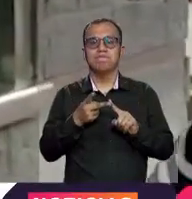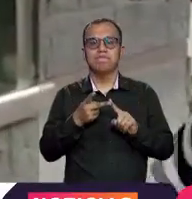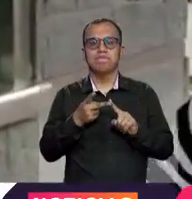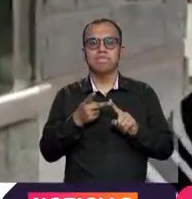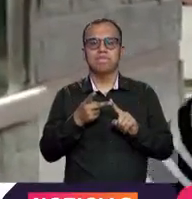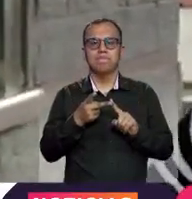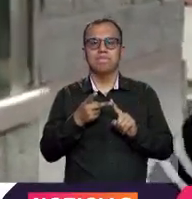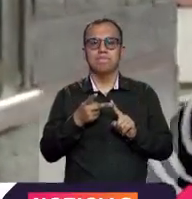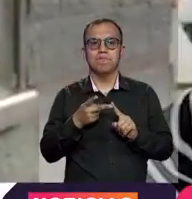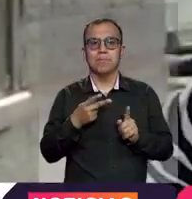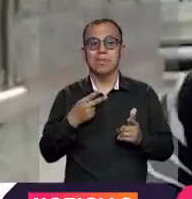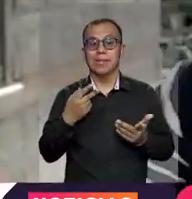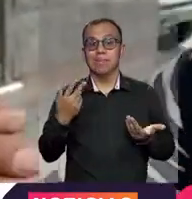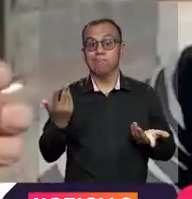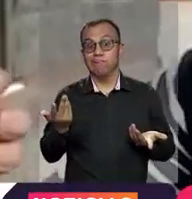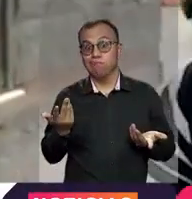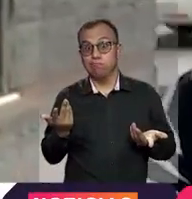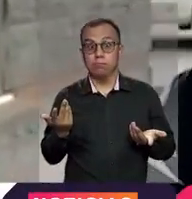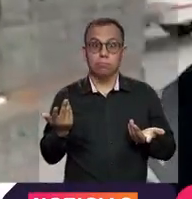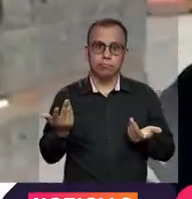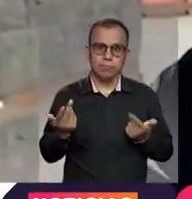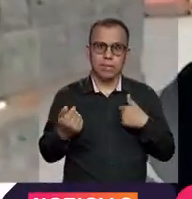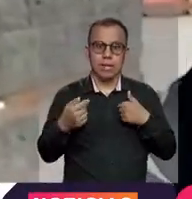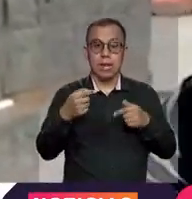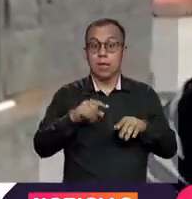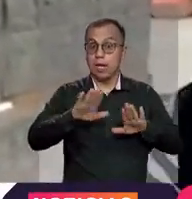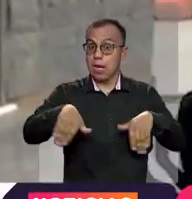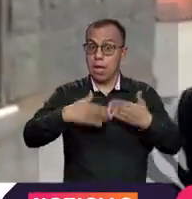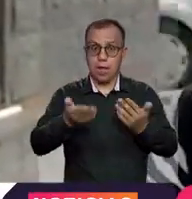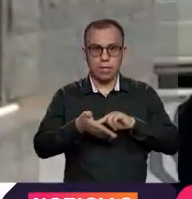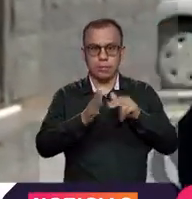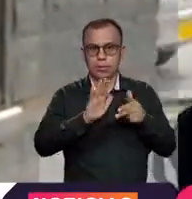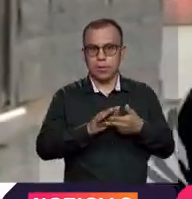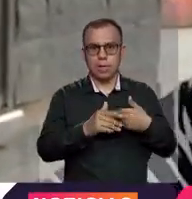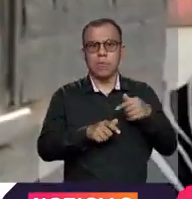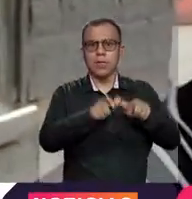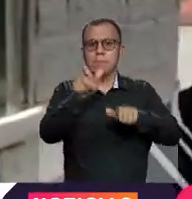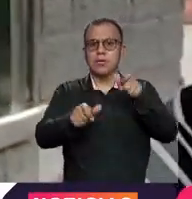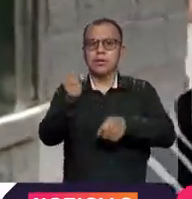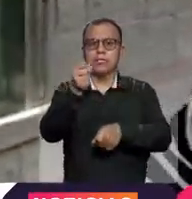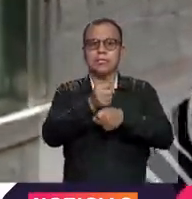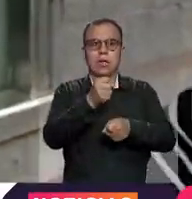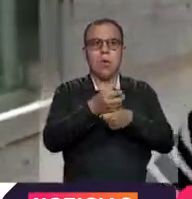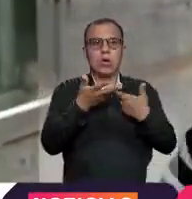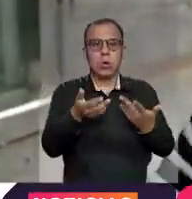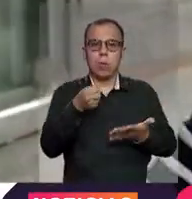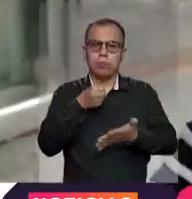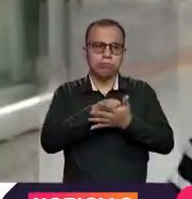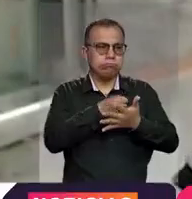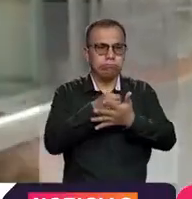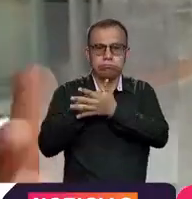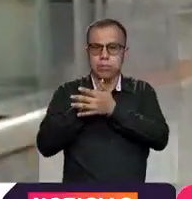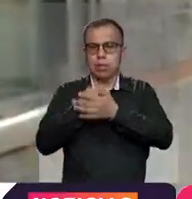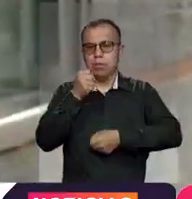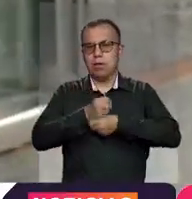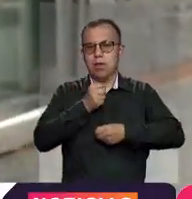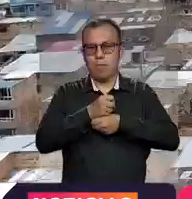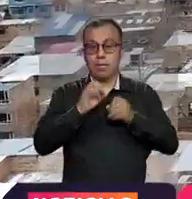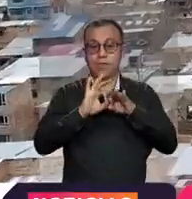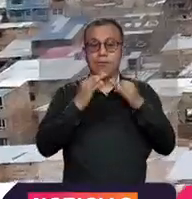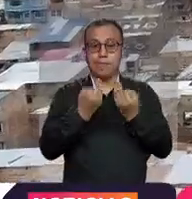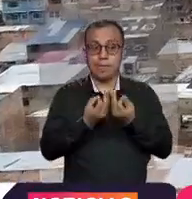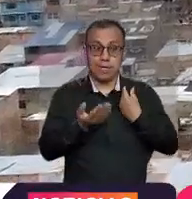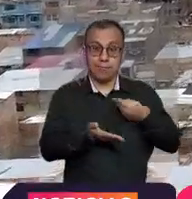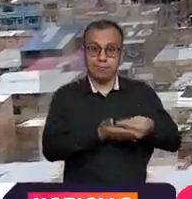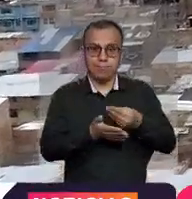en cuestión de la que la vayan a quitar le están quitando el pan a esas personas que están mirando cómo trabajan para poder sostener también sus familias